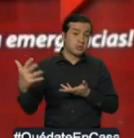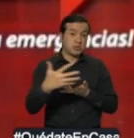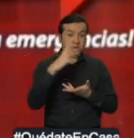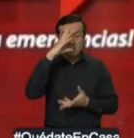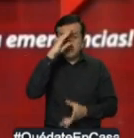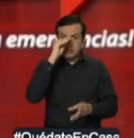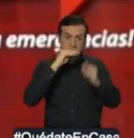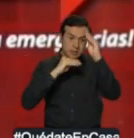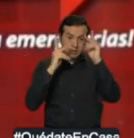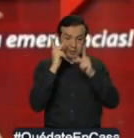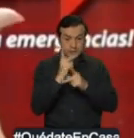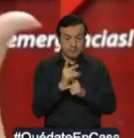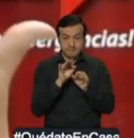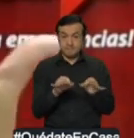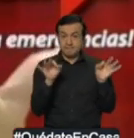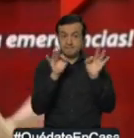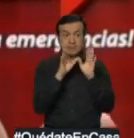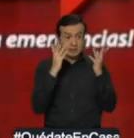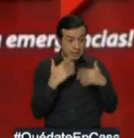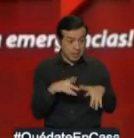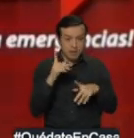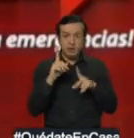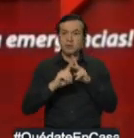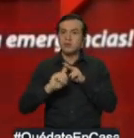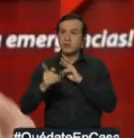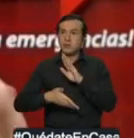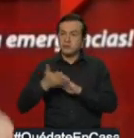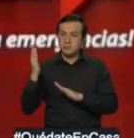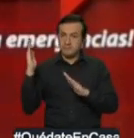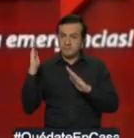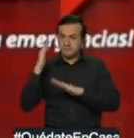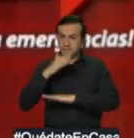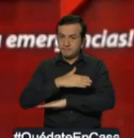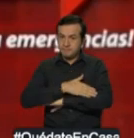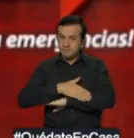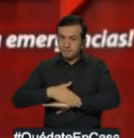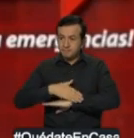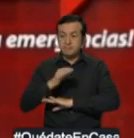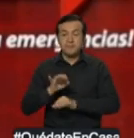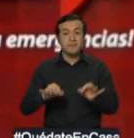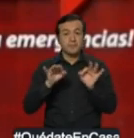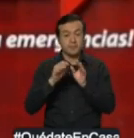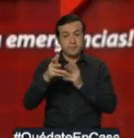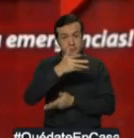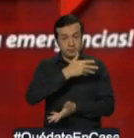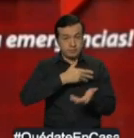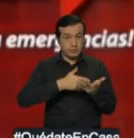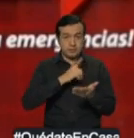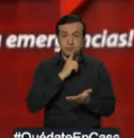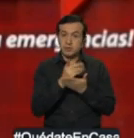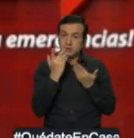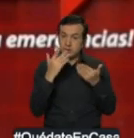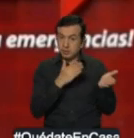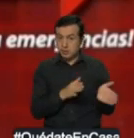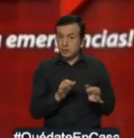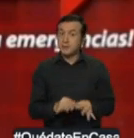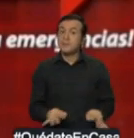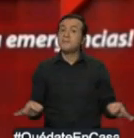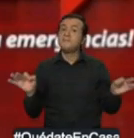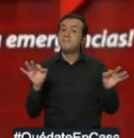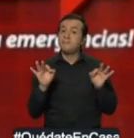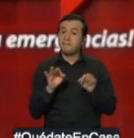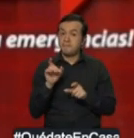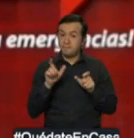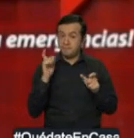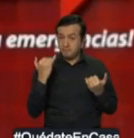las medidas de precaución antes de volver a salir a la calle para eso tiene que servir este tiempo de aislamiento y entonces es indispensable que